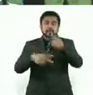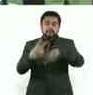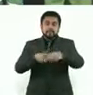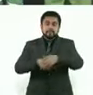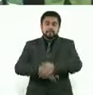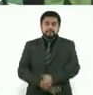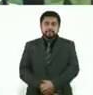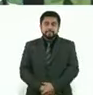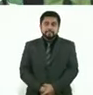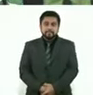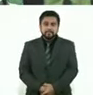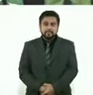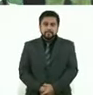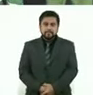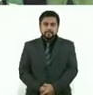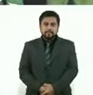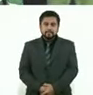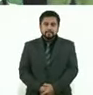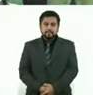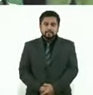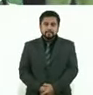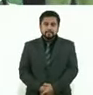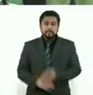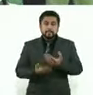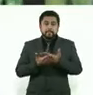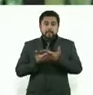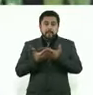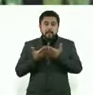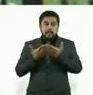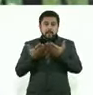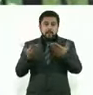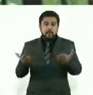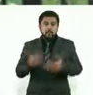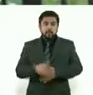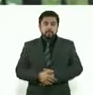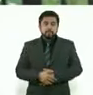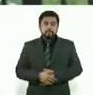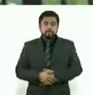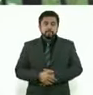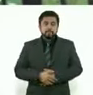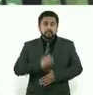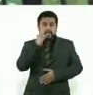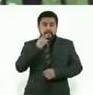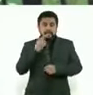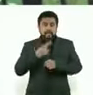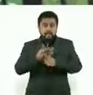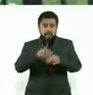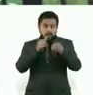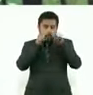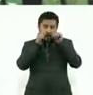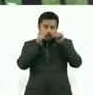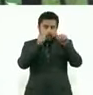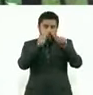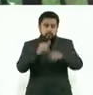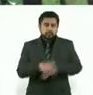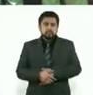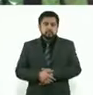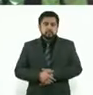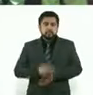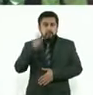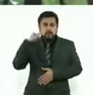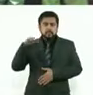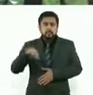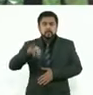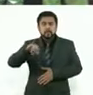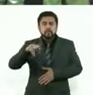bienvenidos. A continuación, cedemos el uso de la palabra al secretario de Obras y Servicios de la Ciudad de México, maestro Jesús